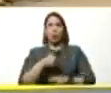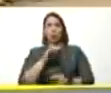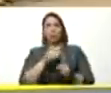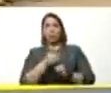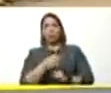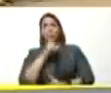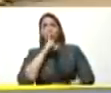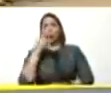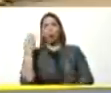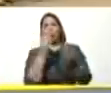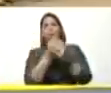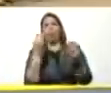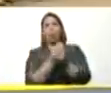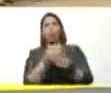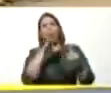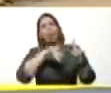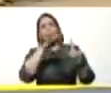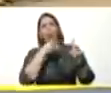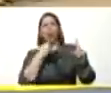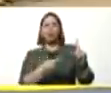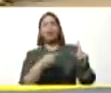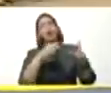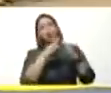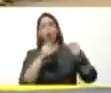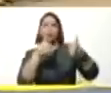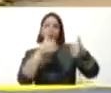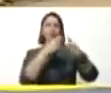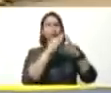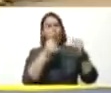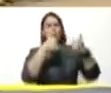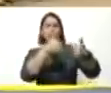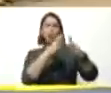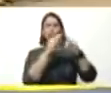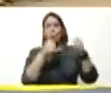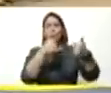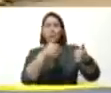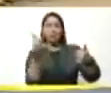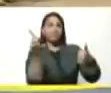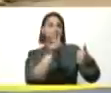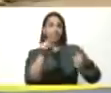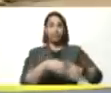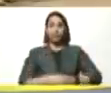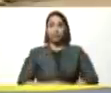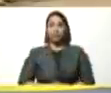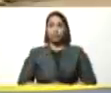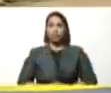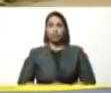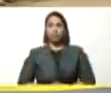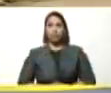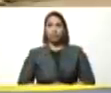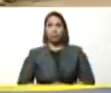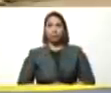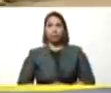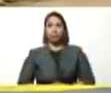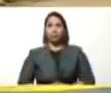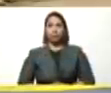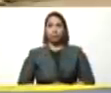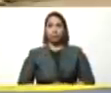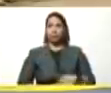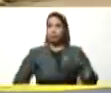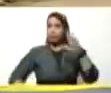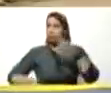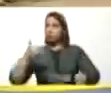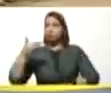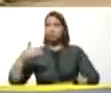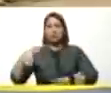caiga a coba y le diga todo está bien, todo está bien, todo está bien. No. Irse a gobernar desde la